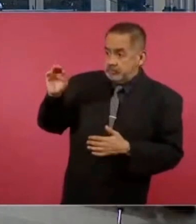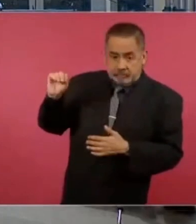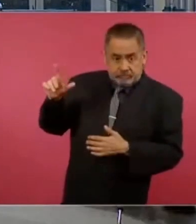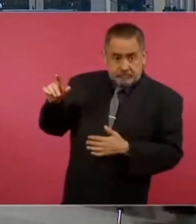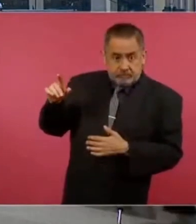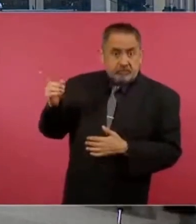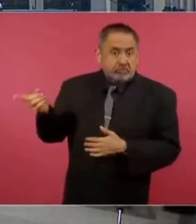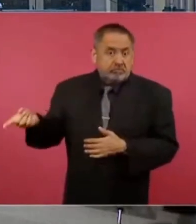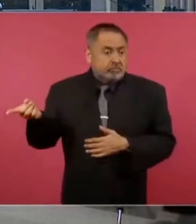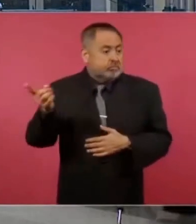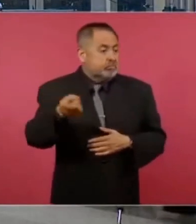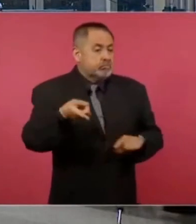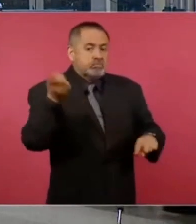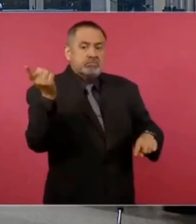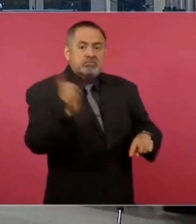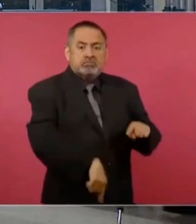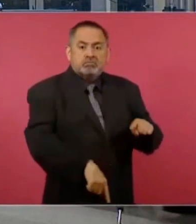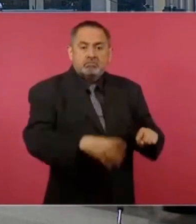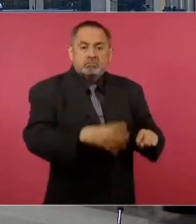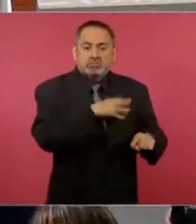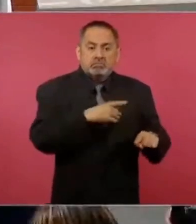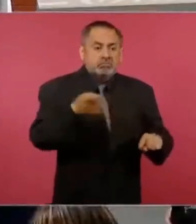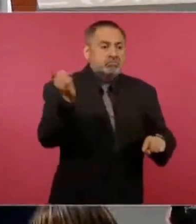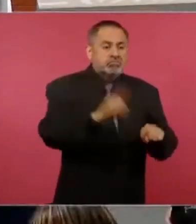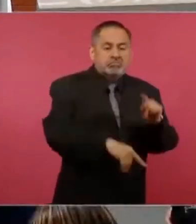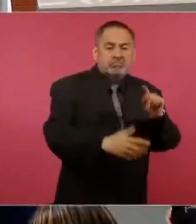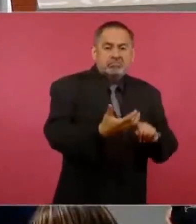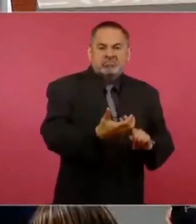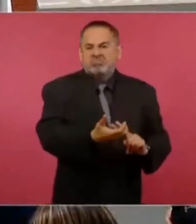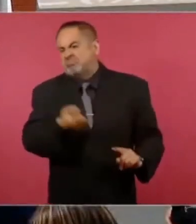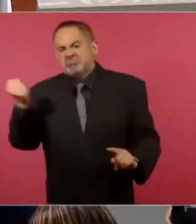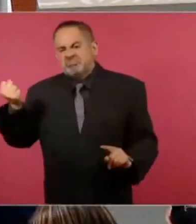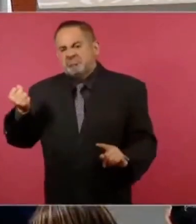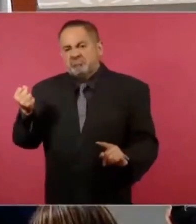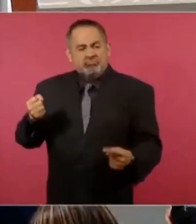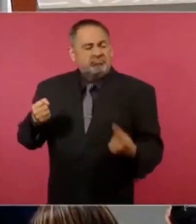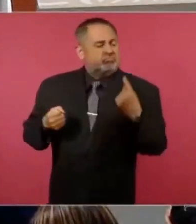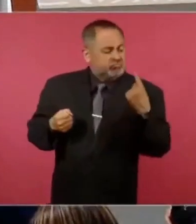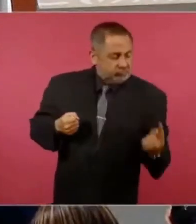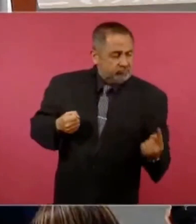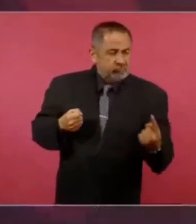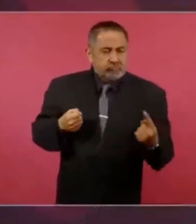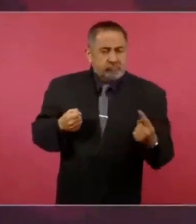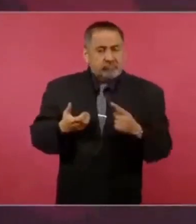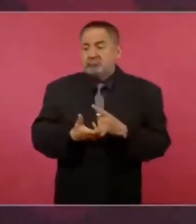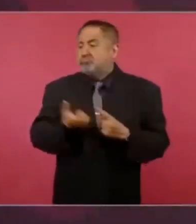o si tenían 3 o 4, nada más, iban a tener uno,